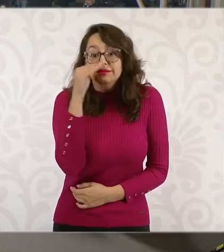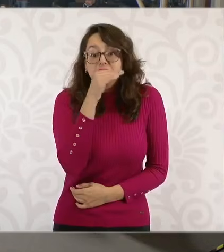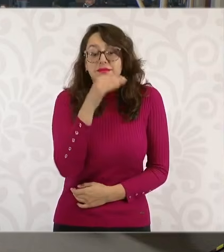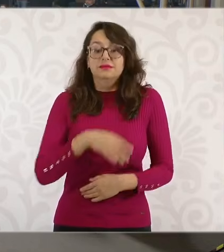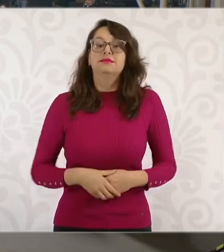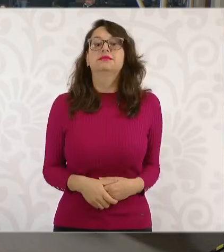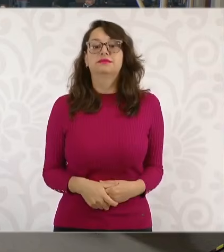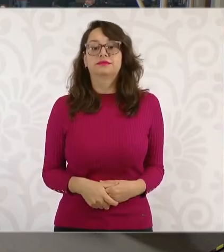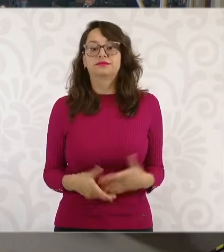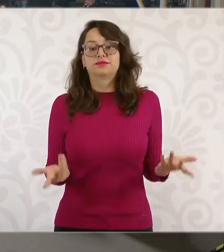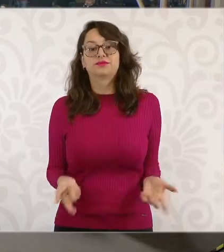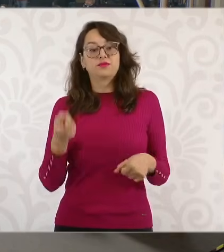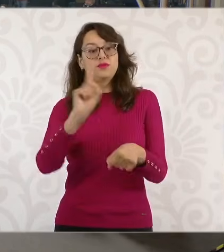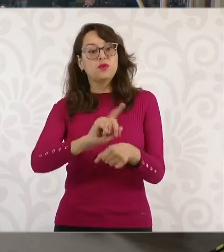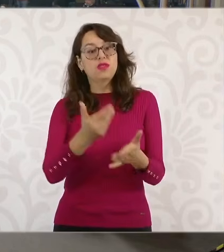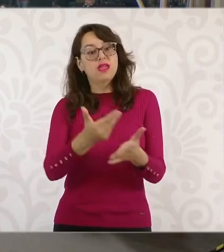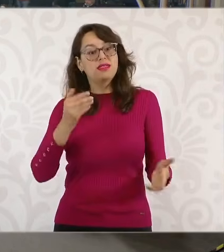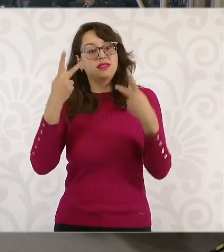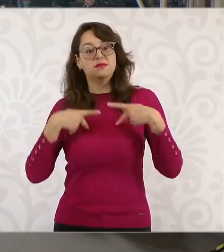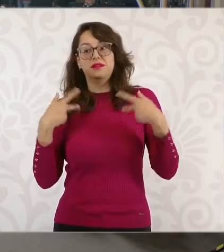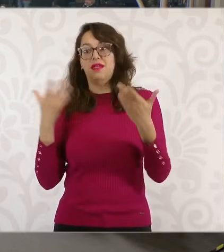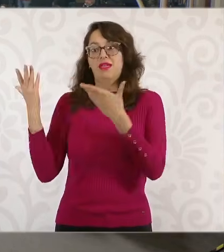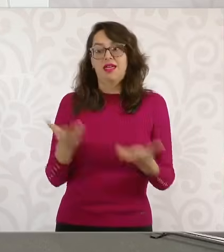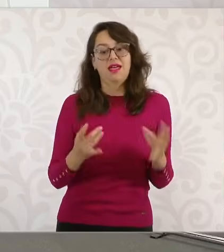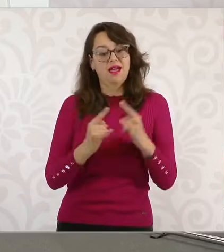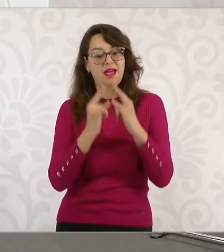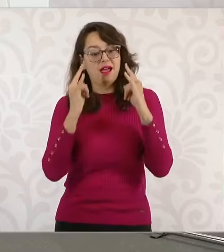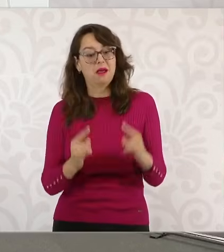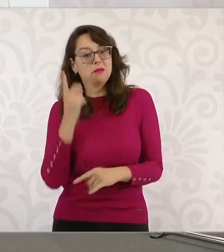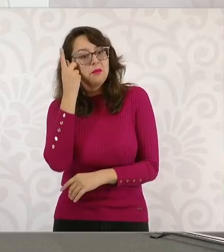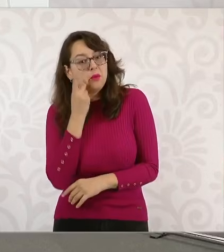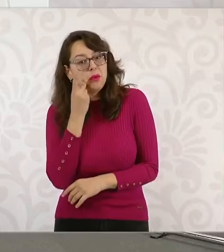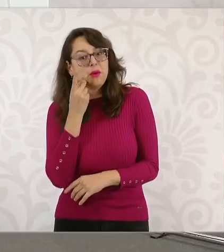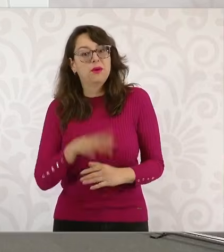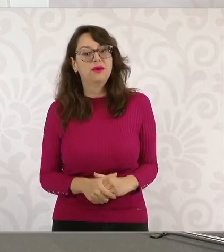Acampó la gente desde el día anterior, muchos fans de Shakira.